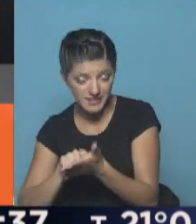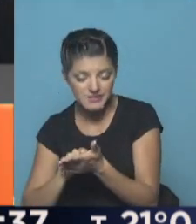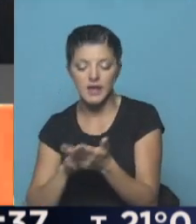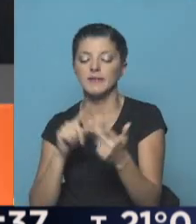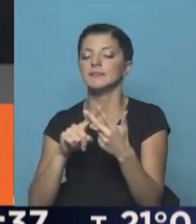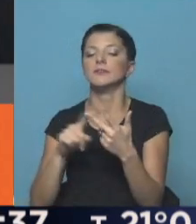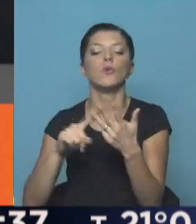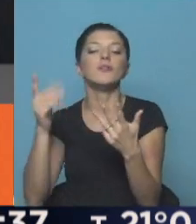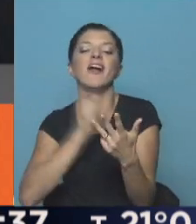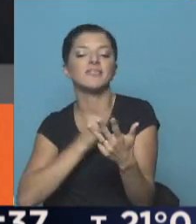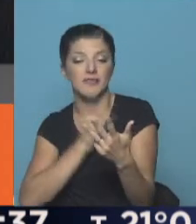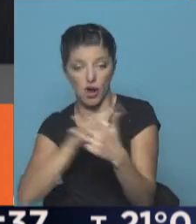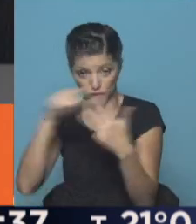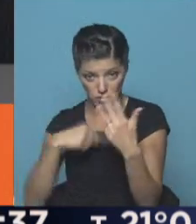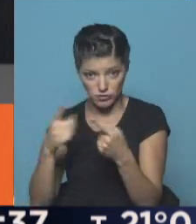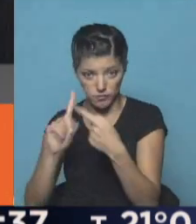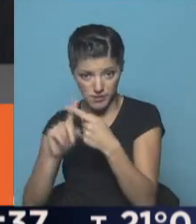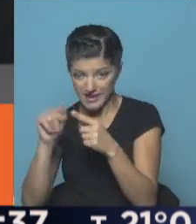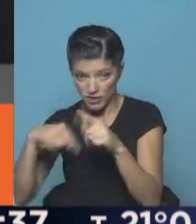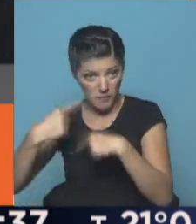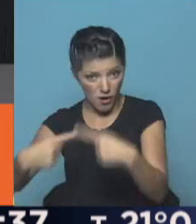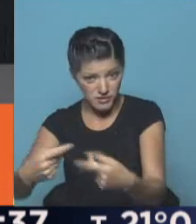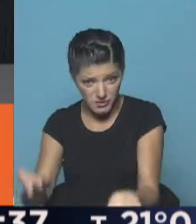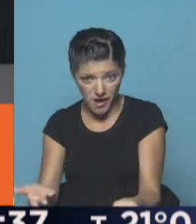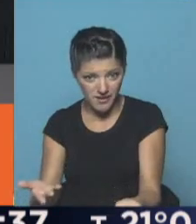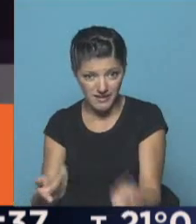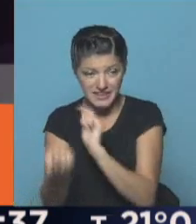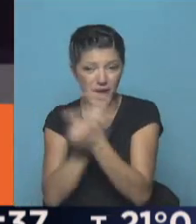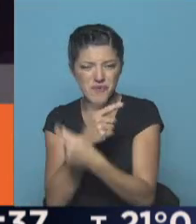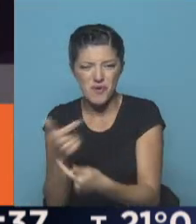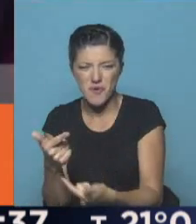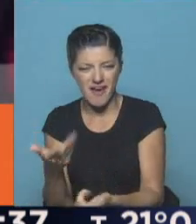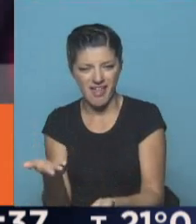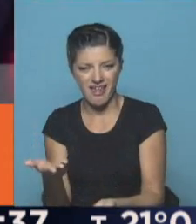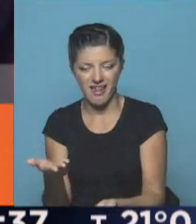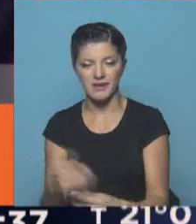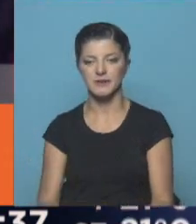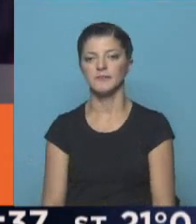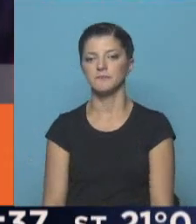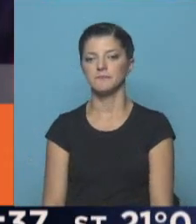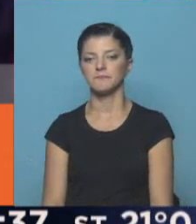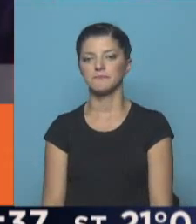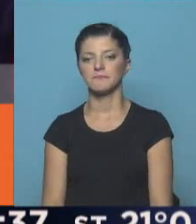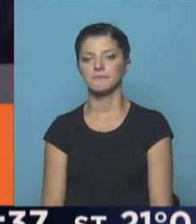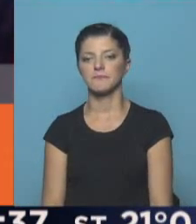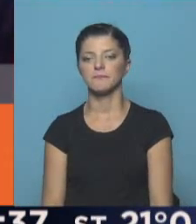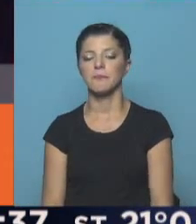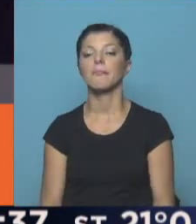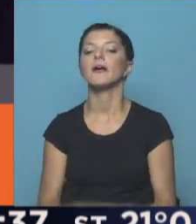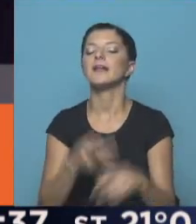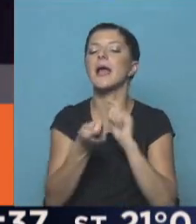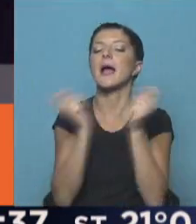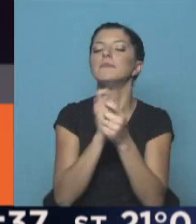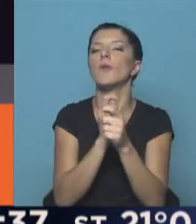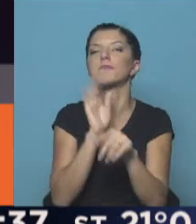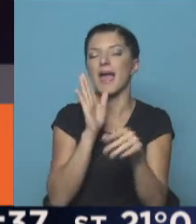con universidades. Eso no va a cambiar. Eso no cambia. El cambio es estratégico.